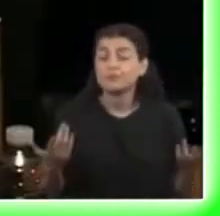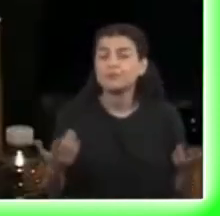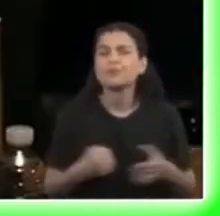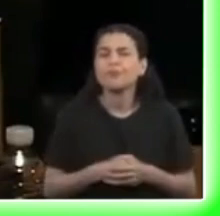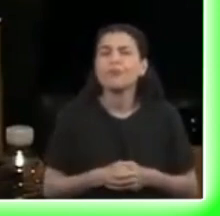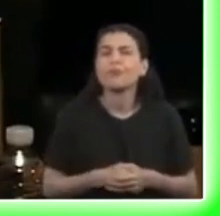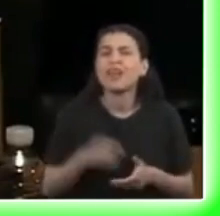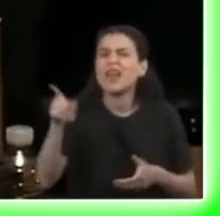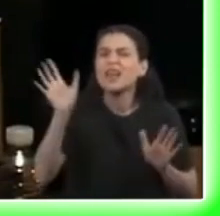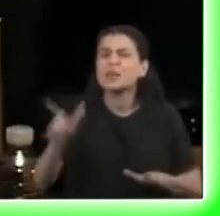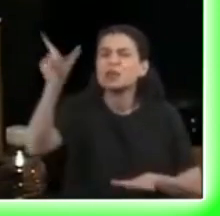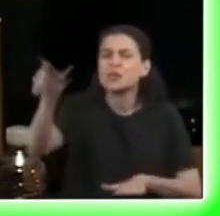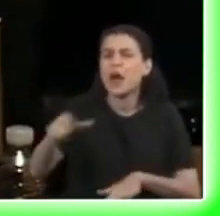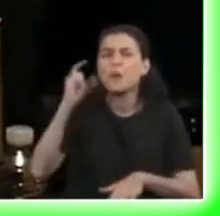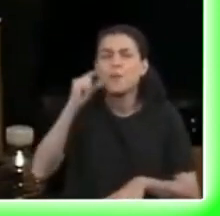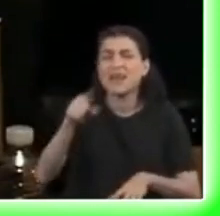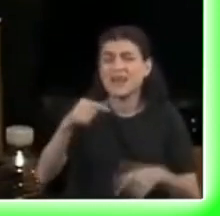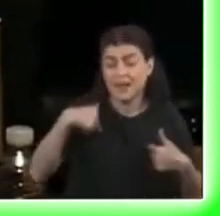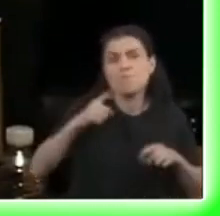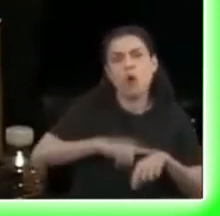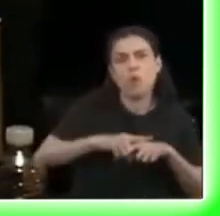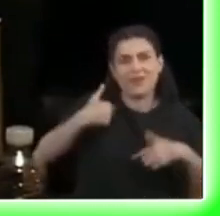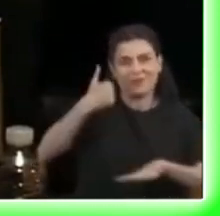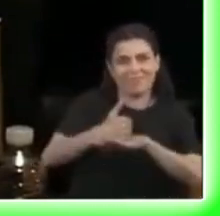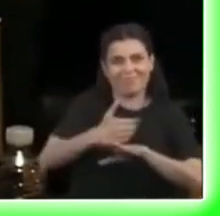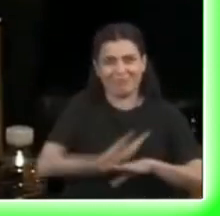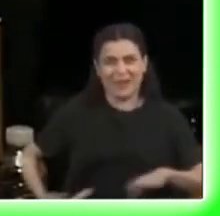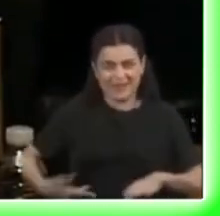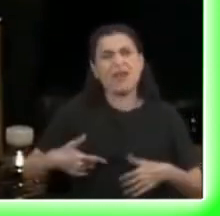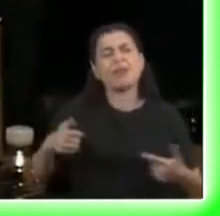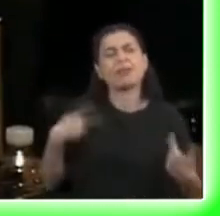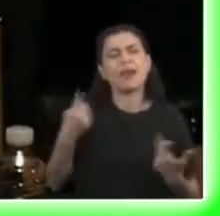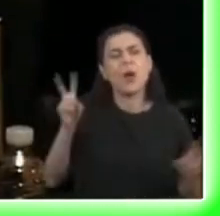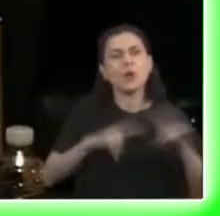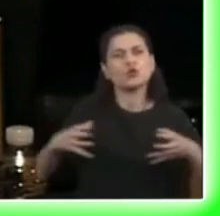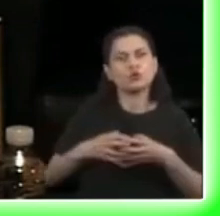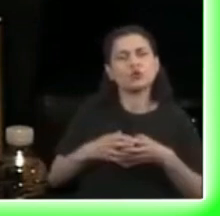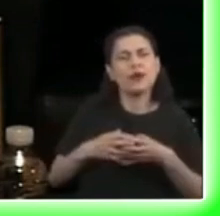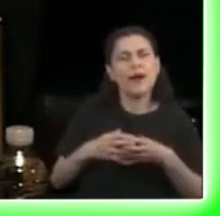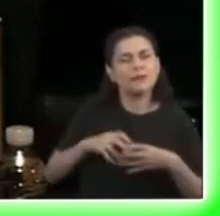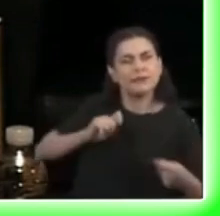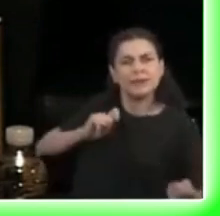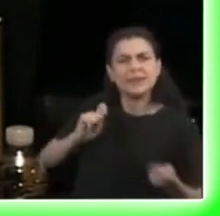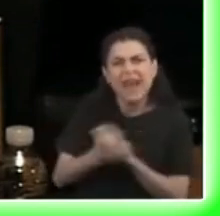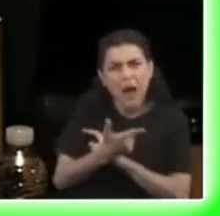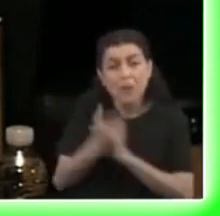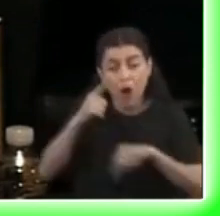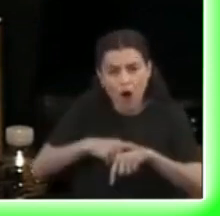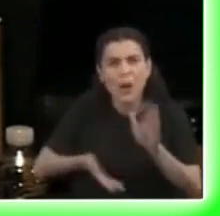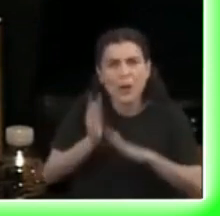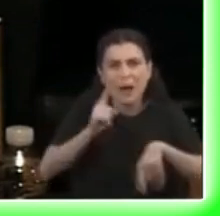Y la reforma que nosotros hemos puesto en la cancha y que está en